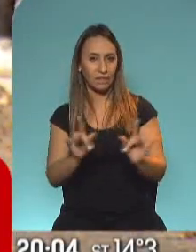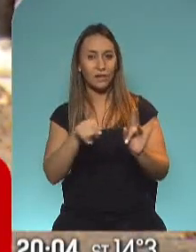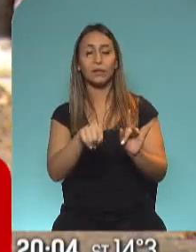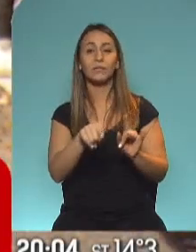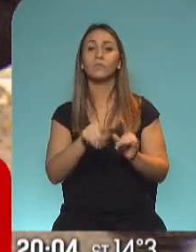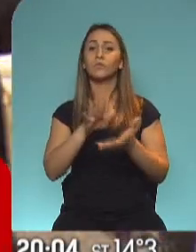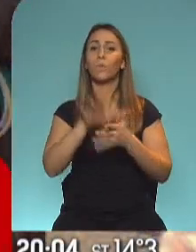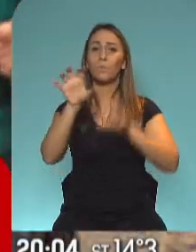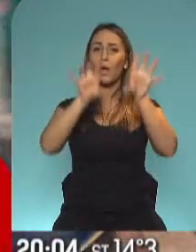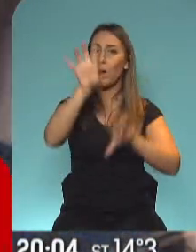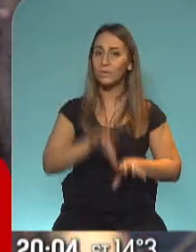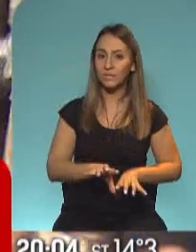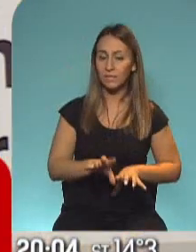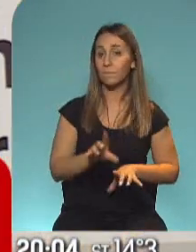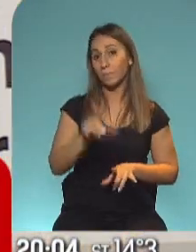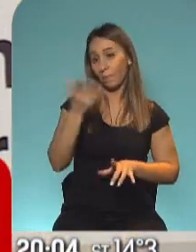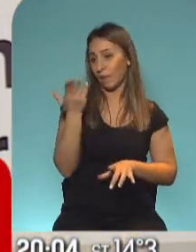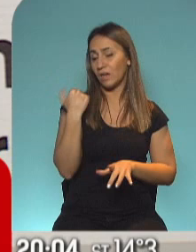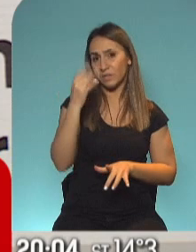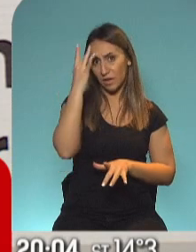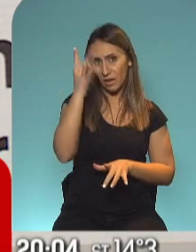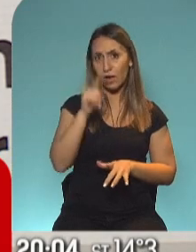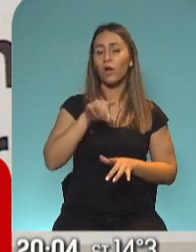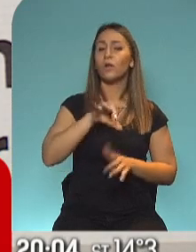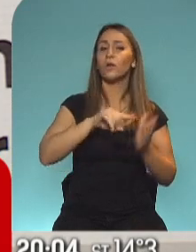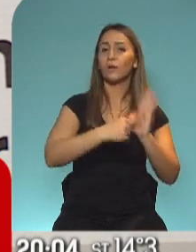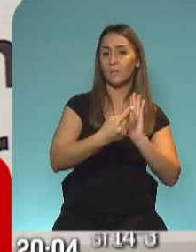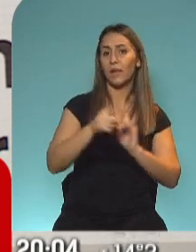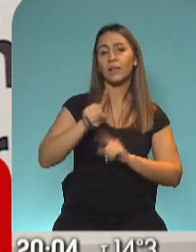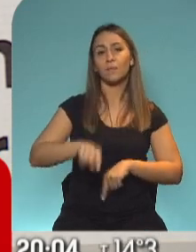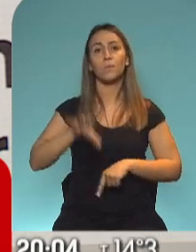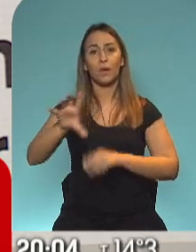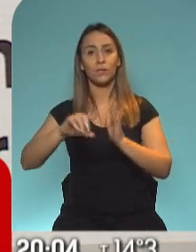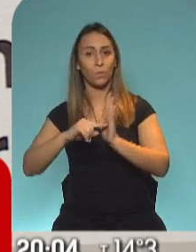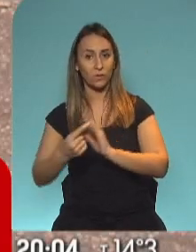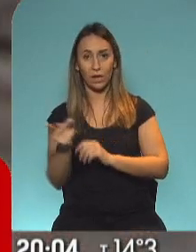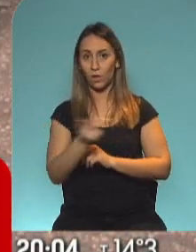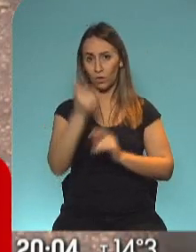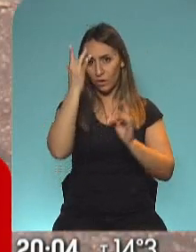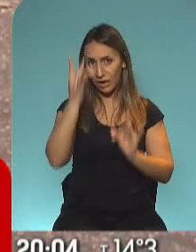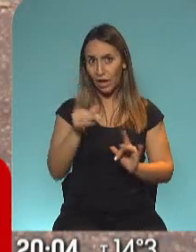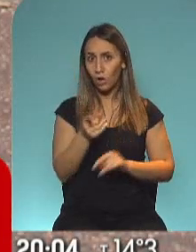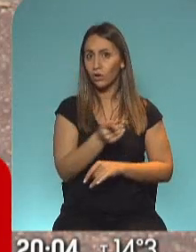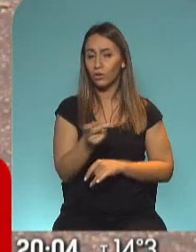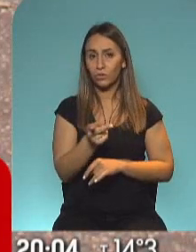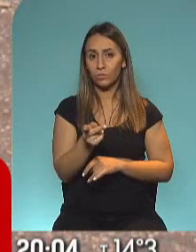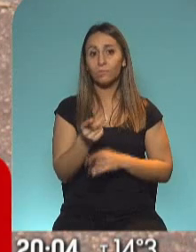las provincias. Ayer recordemos que había sido récord en la ciudad de Buenos Aires y en la provincia de Buenos Aires. Con estos